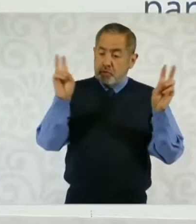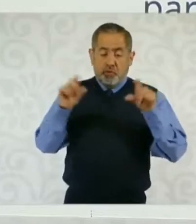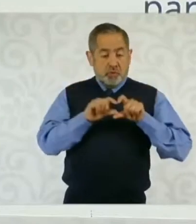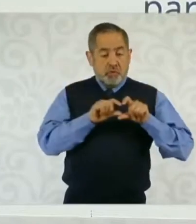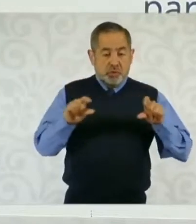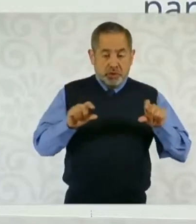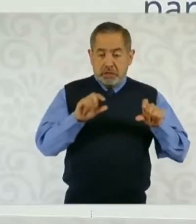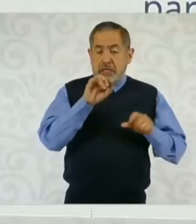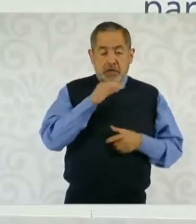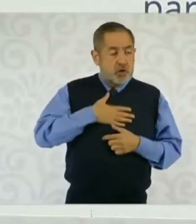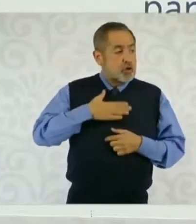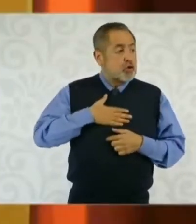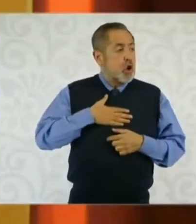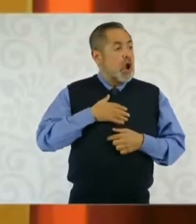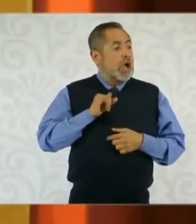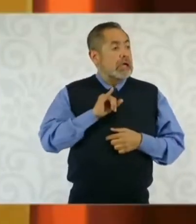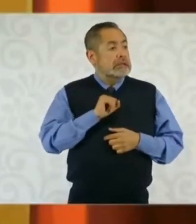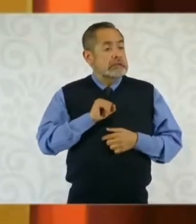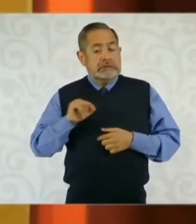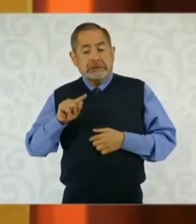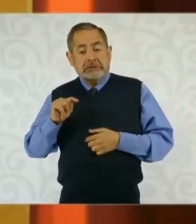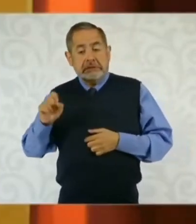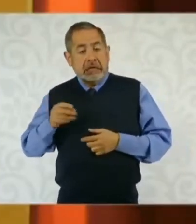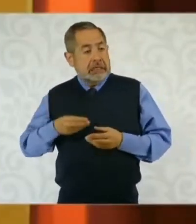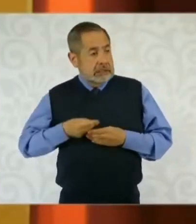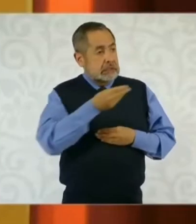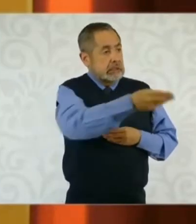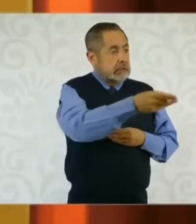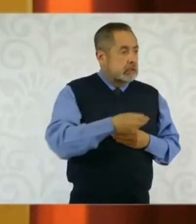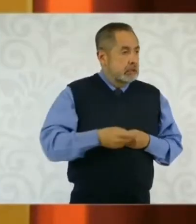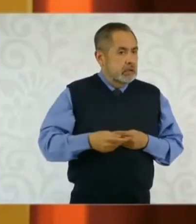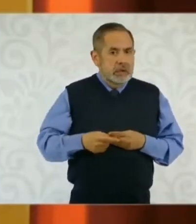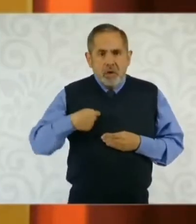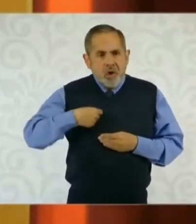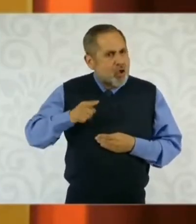nombre del ISSSTE. Adelante, por favor.